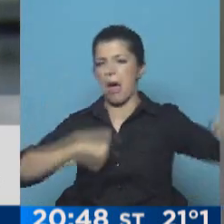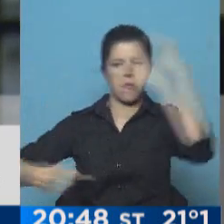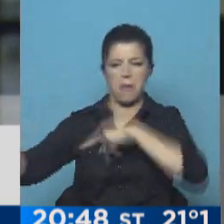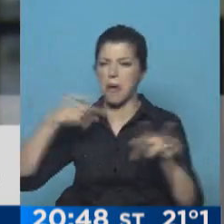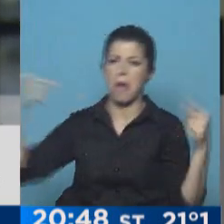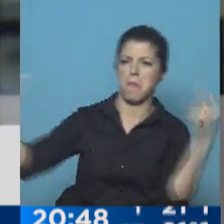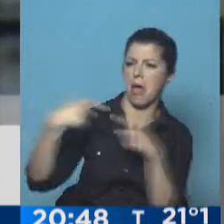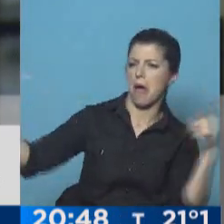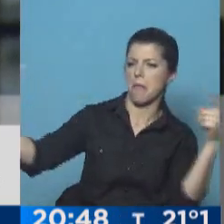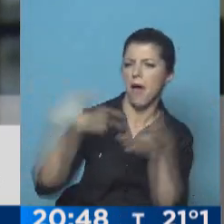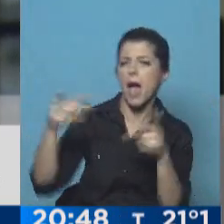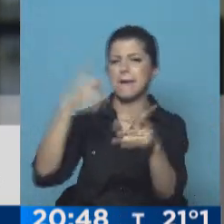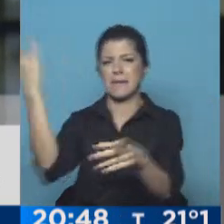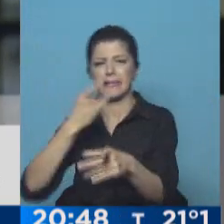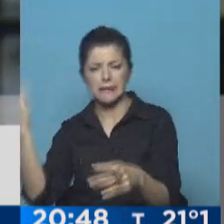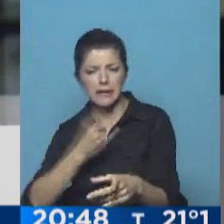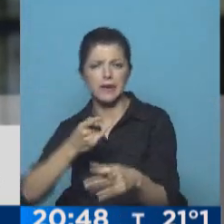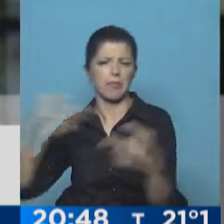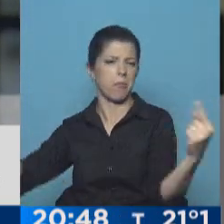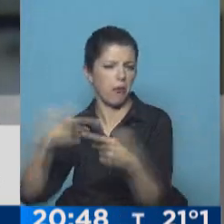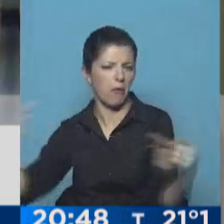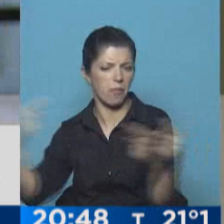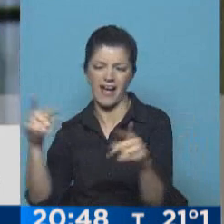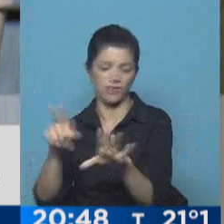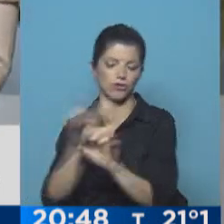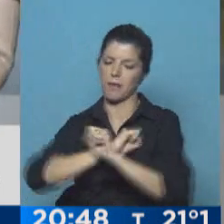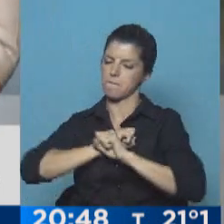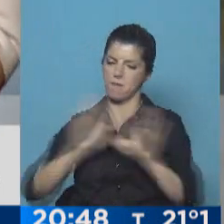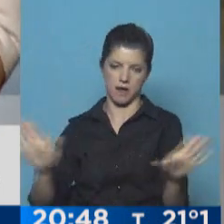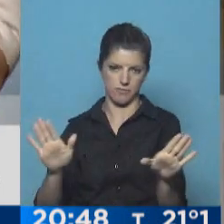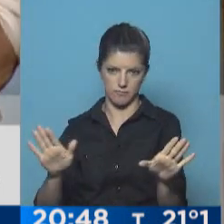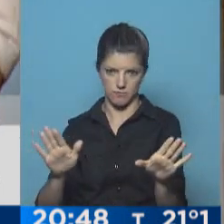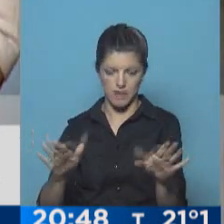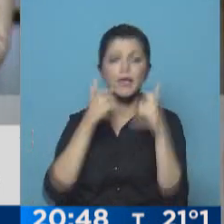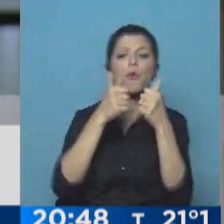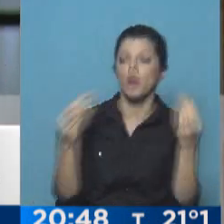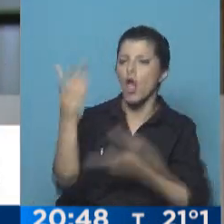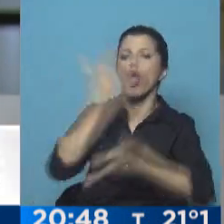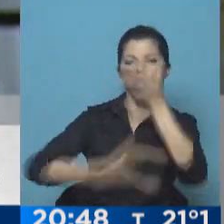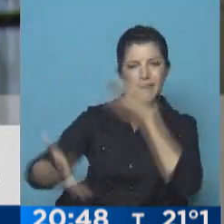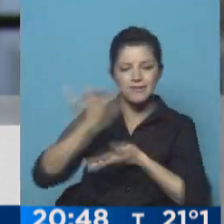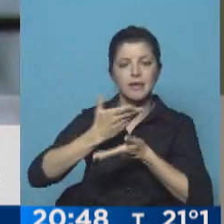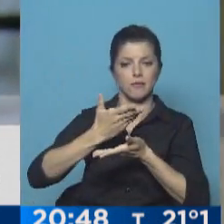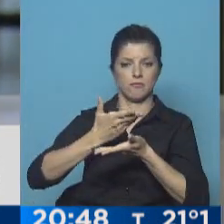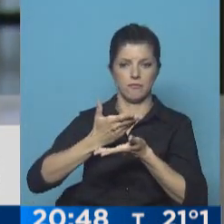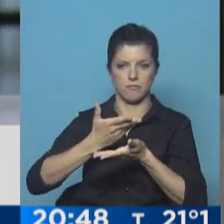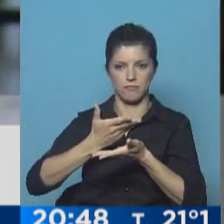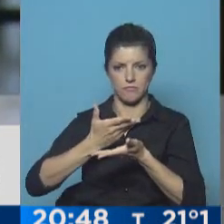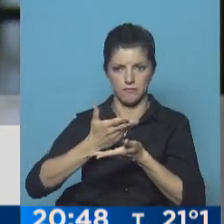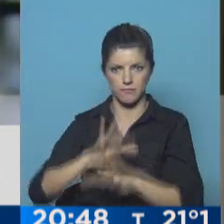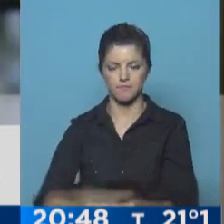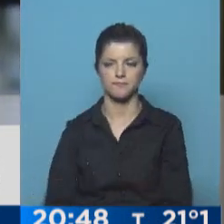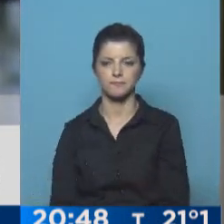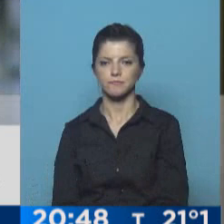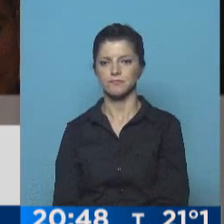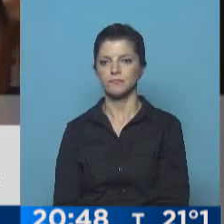mentiras difamaciones y ataques permanentes eso no es bueno no está bueno no está bueno no